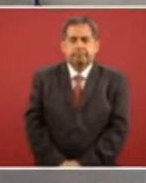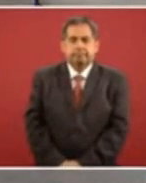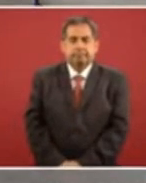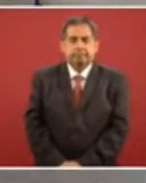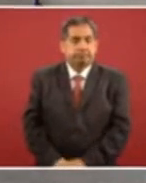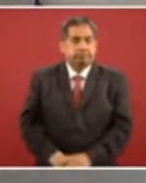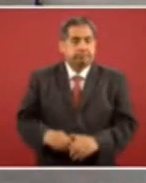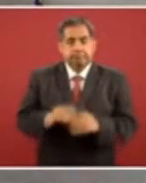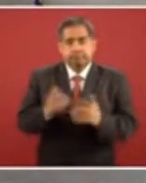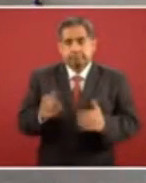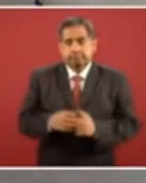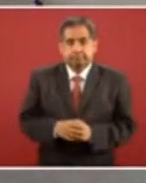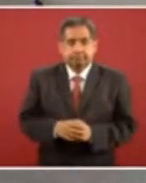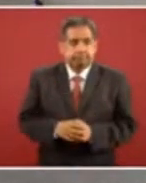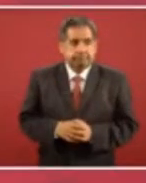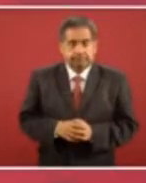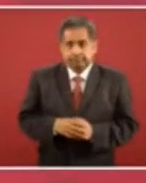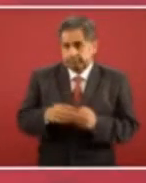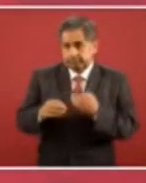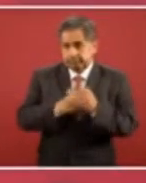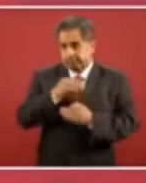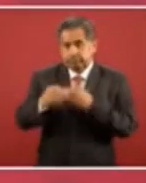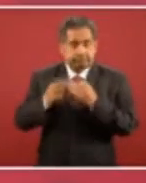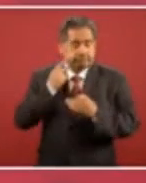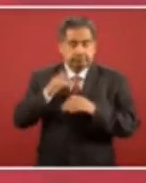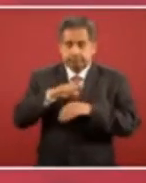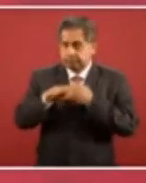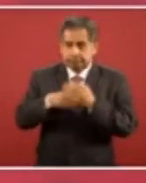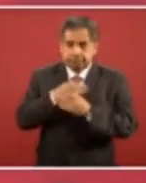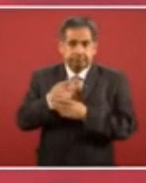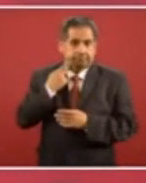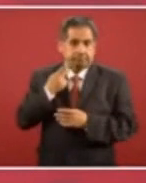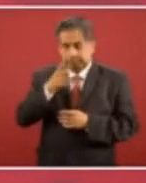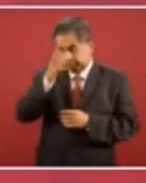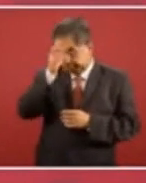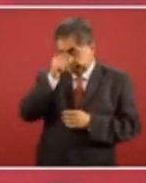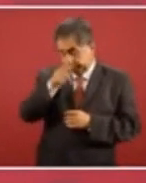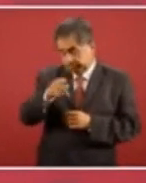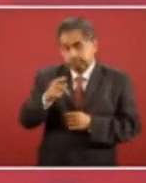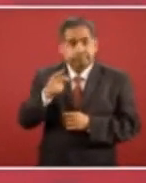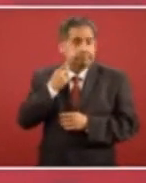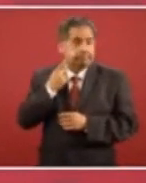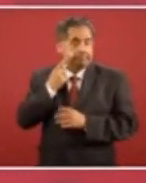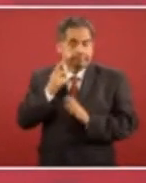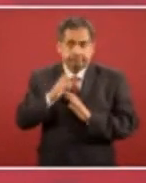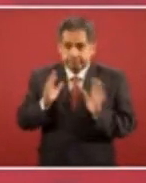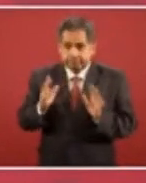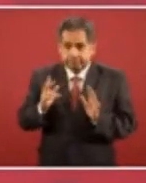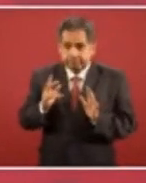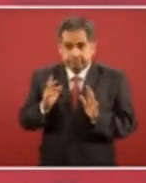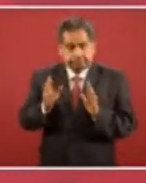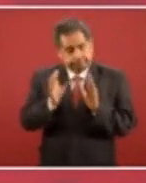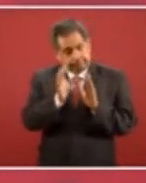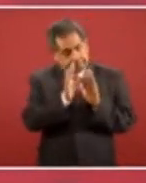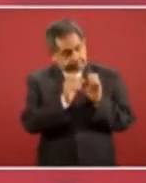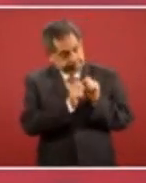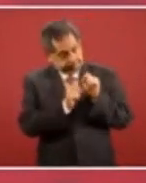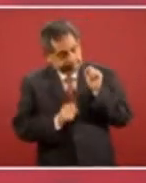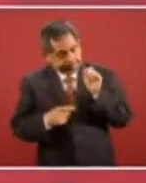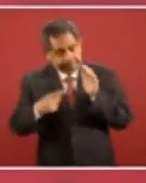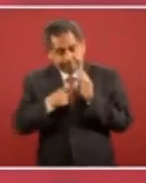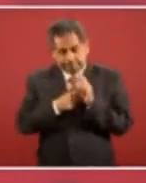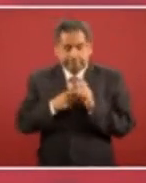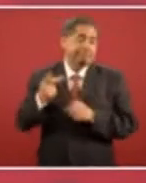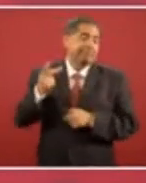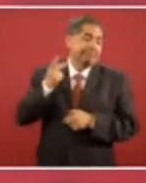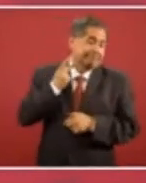Pues mire, todo es político, ¿eh? Acuérdese que es la Constitución